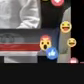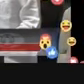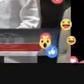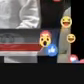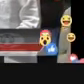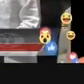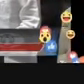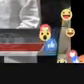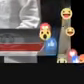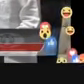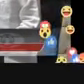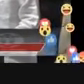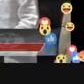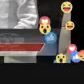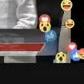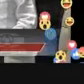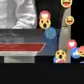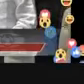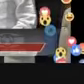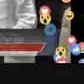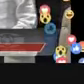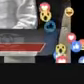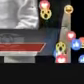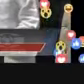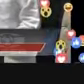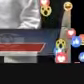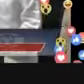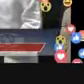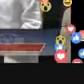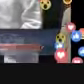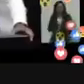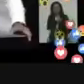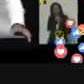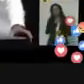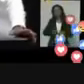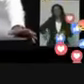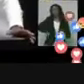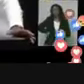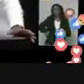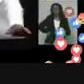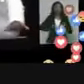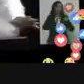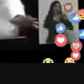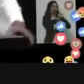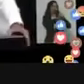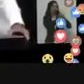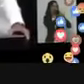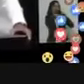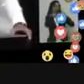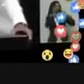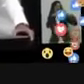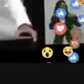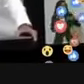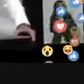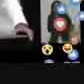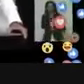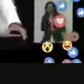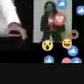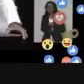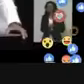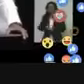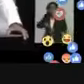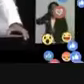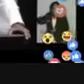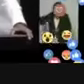y hacen y deshacen. Ponen una dirección, desaparecen otra dirección, pero y así nos vamos. Es que ya estábamos mal. Y acá